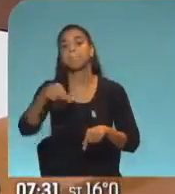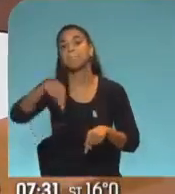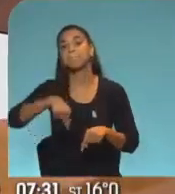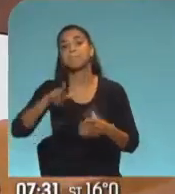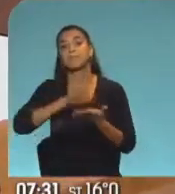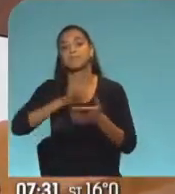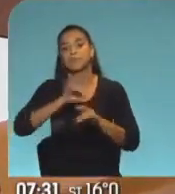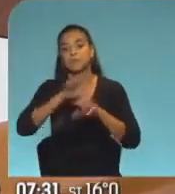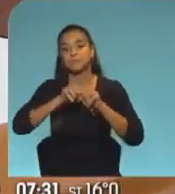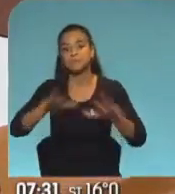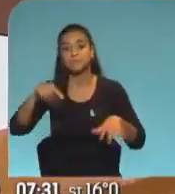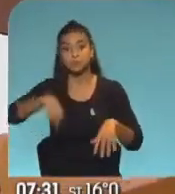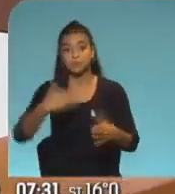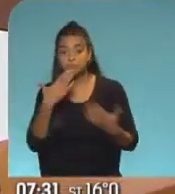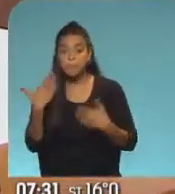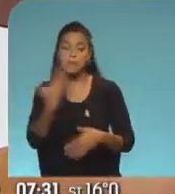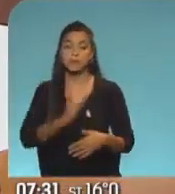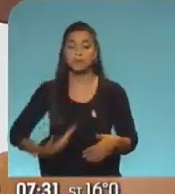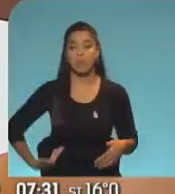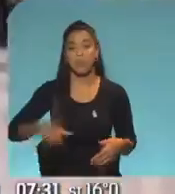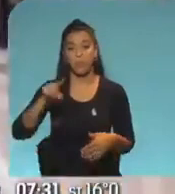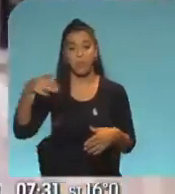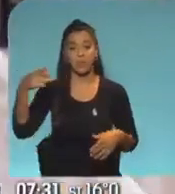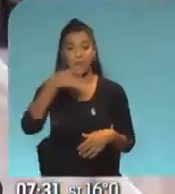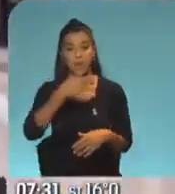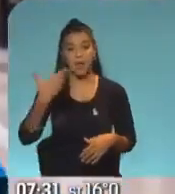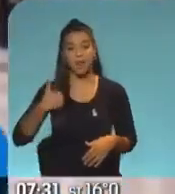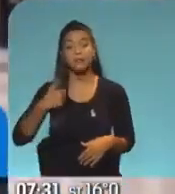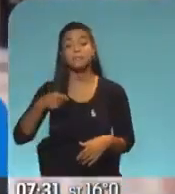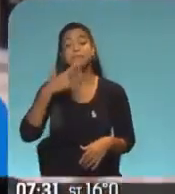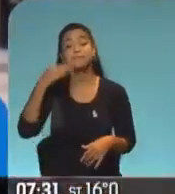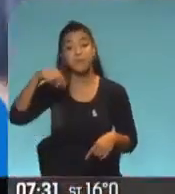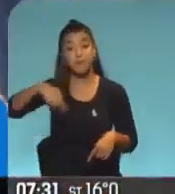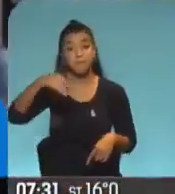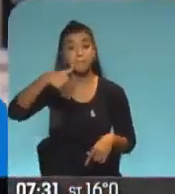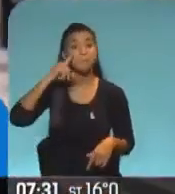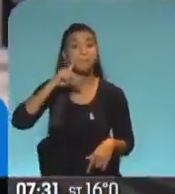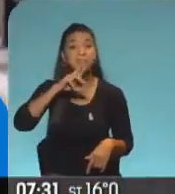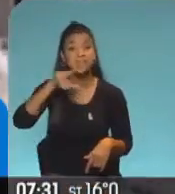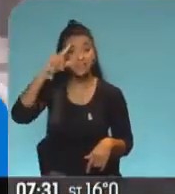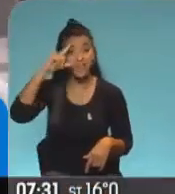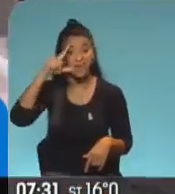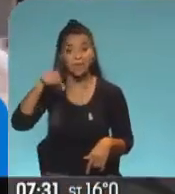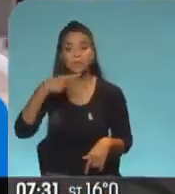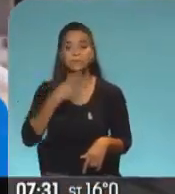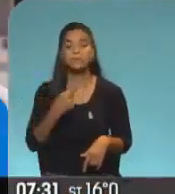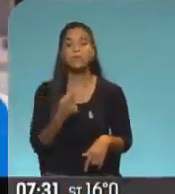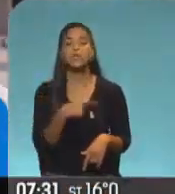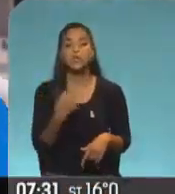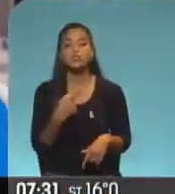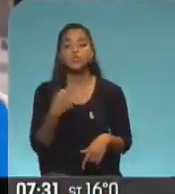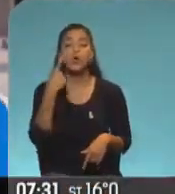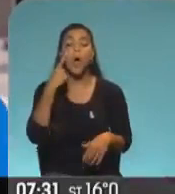dialogamos con el presidente de Trenes Argentinos y esto nos decía al respecto. La verdad que aquí en la línea Mitre es el ramal que vamos a estar